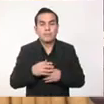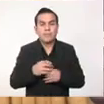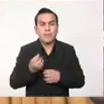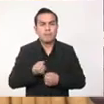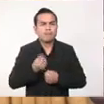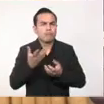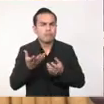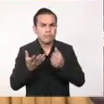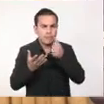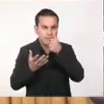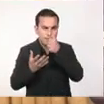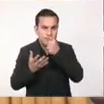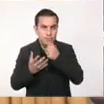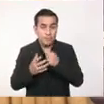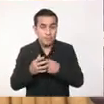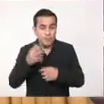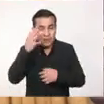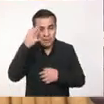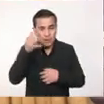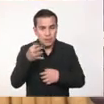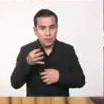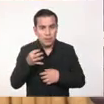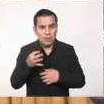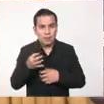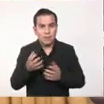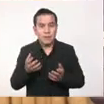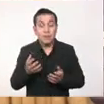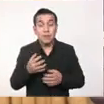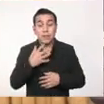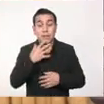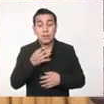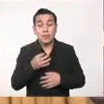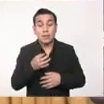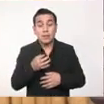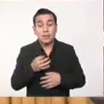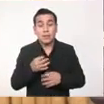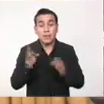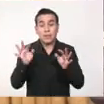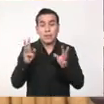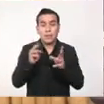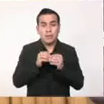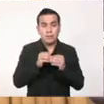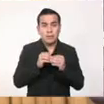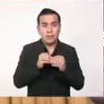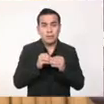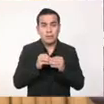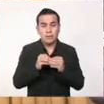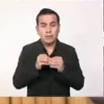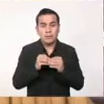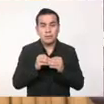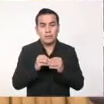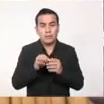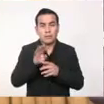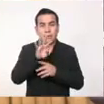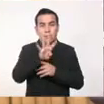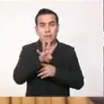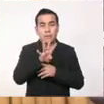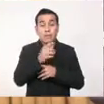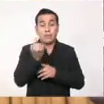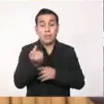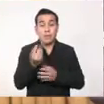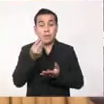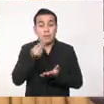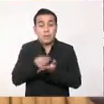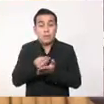decía, creo que era Churchill, que decía que cuando se reunía con 4